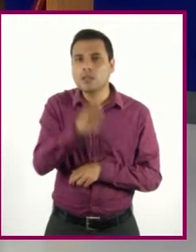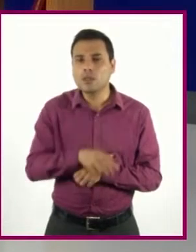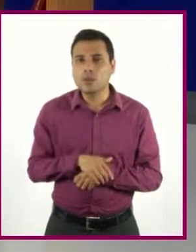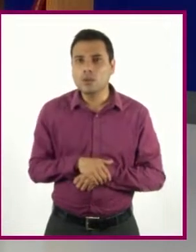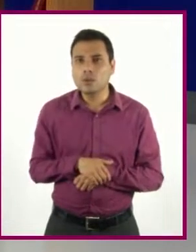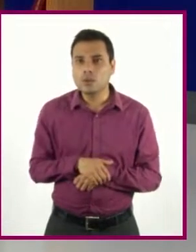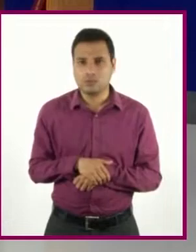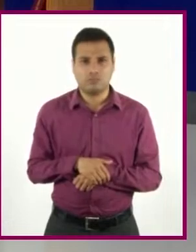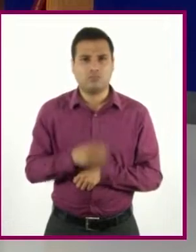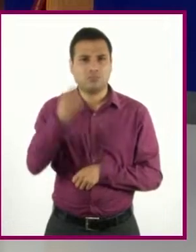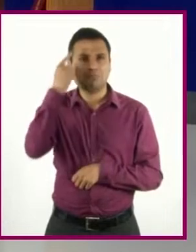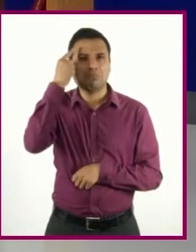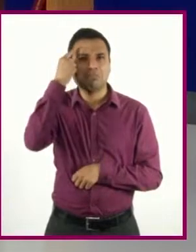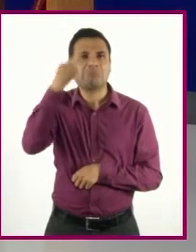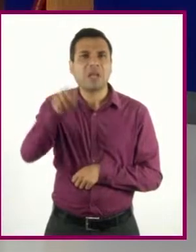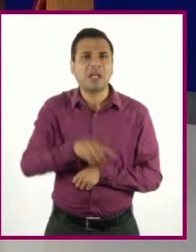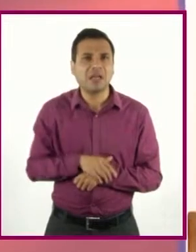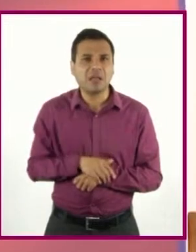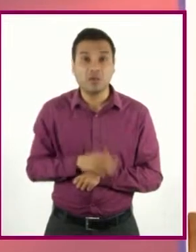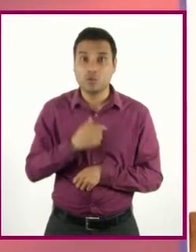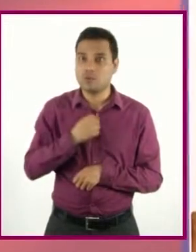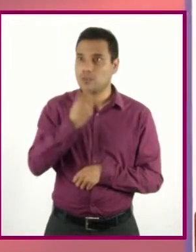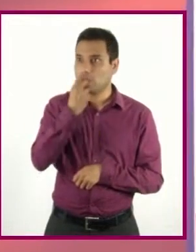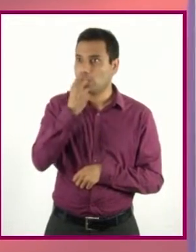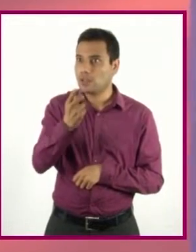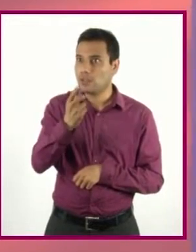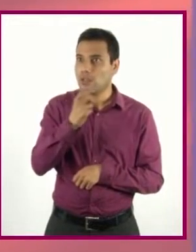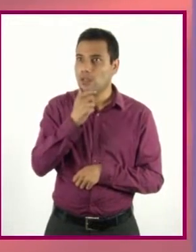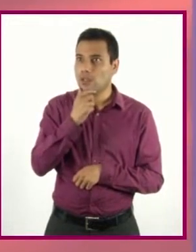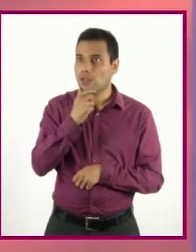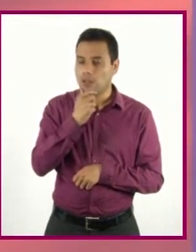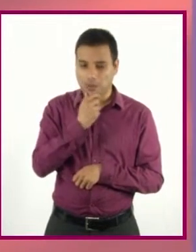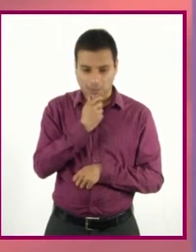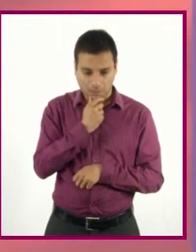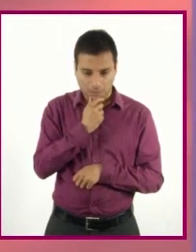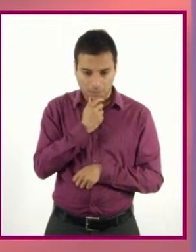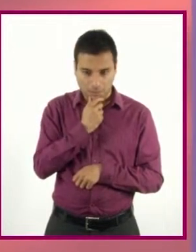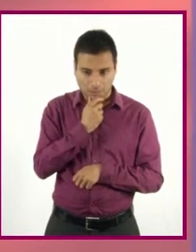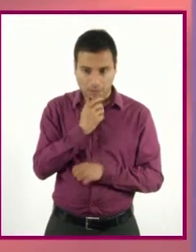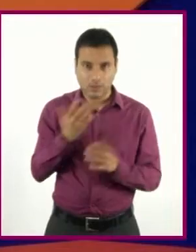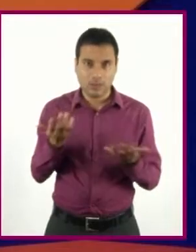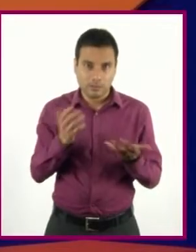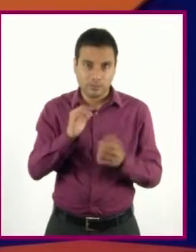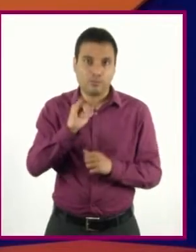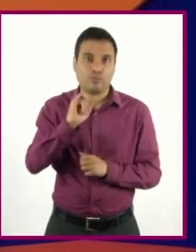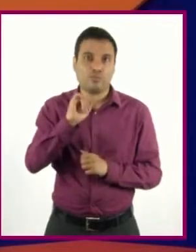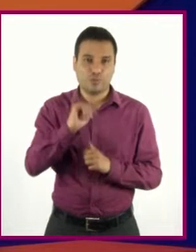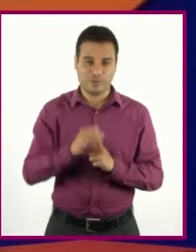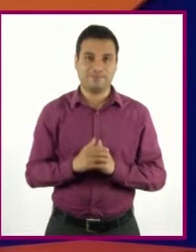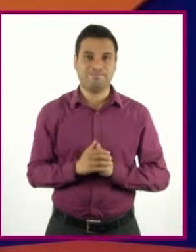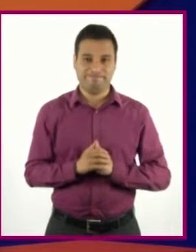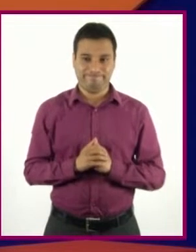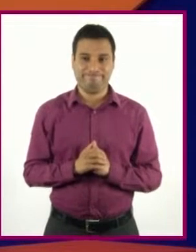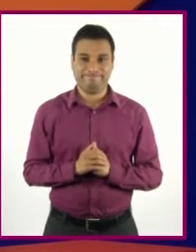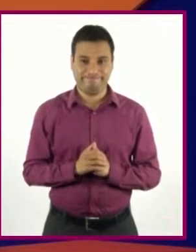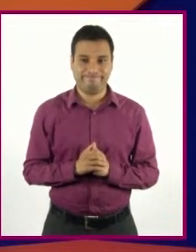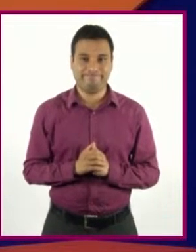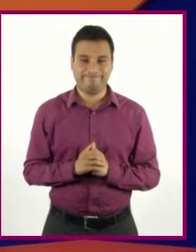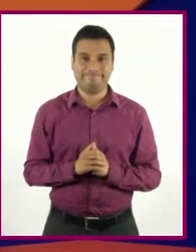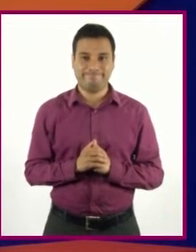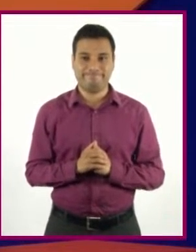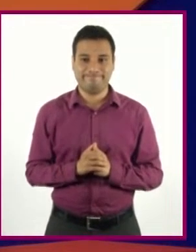¿Y para qué? Y no supe qué decirle. Claro, porque es una pregunta que tiene muchas